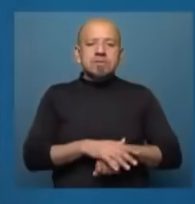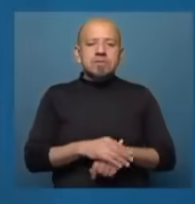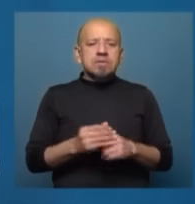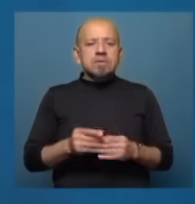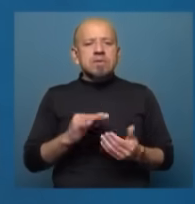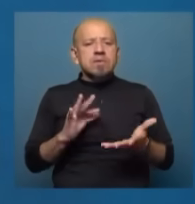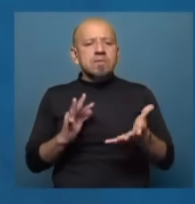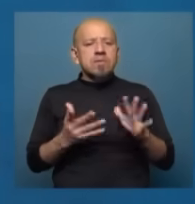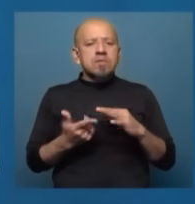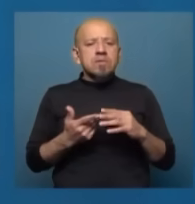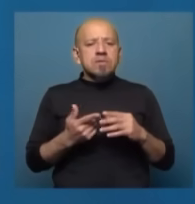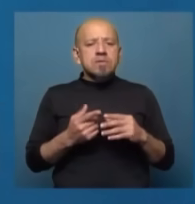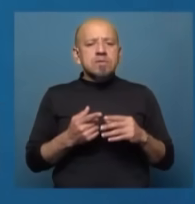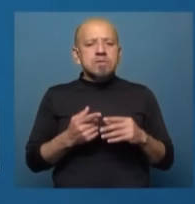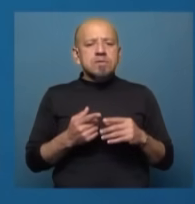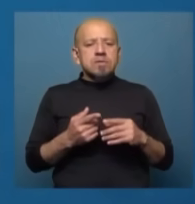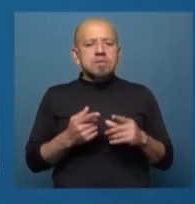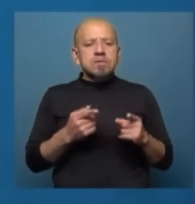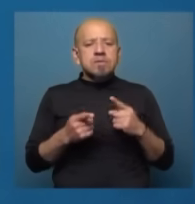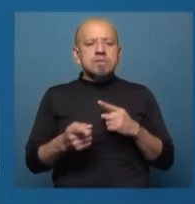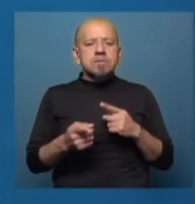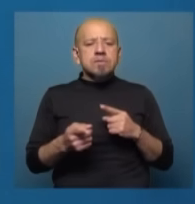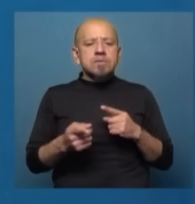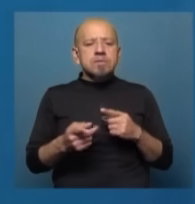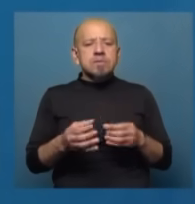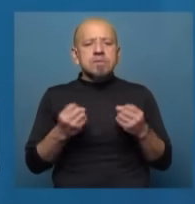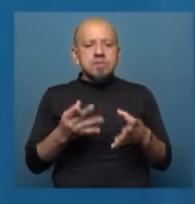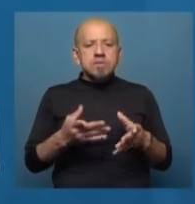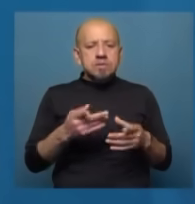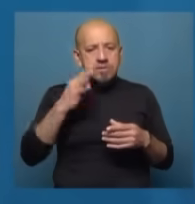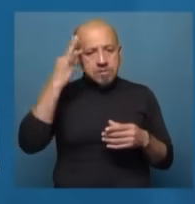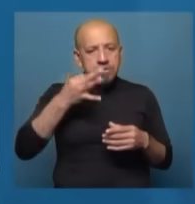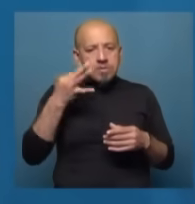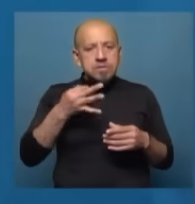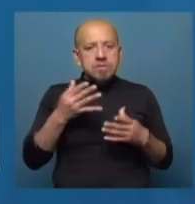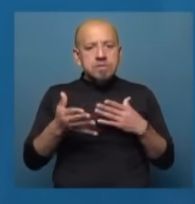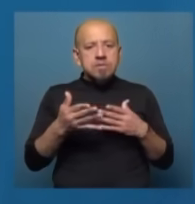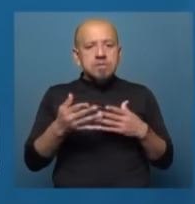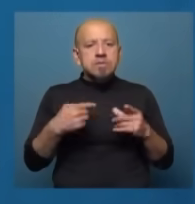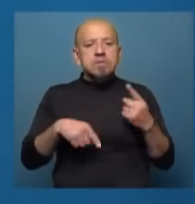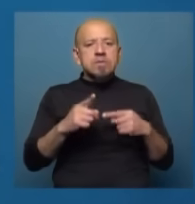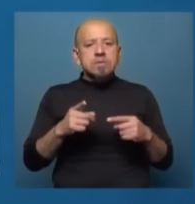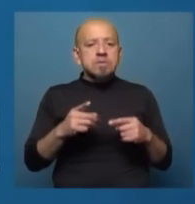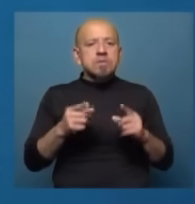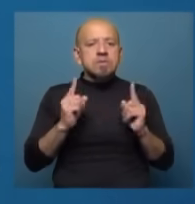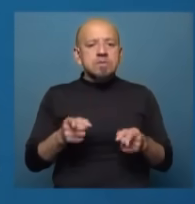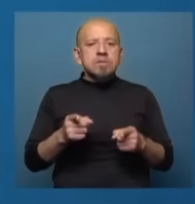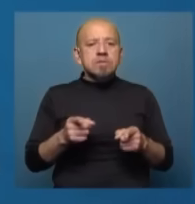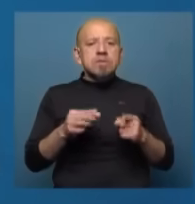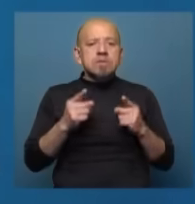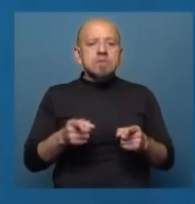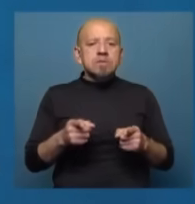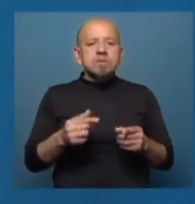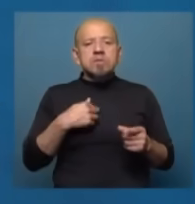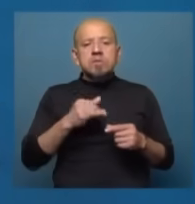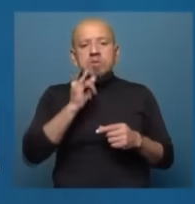de cómo se trascienden trasciende esto porque realmente En definitiva previamente también en este marco donde hubo una